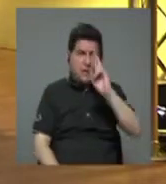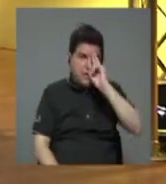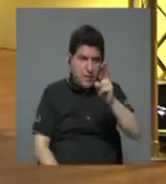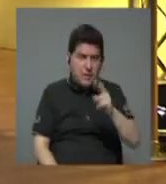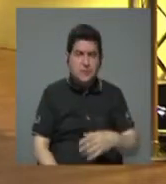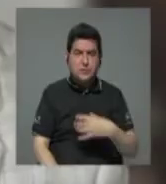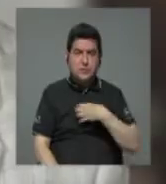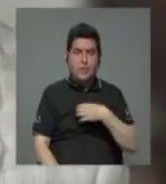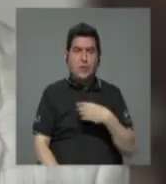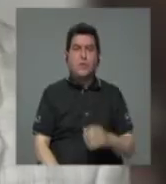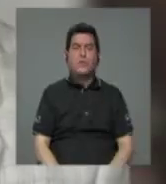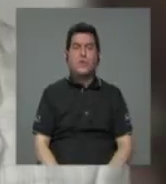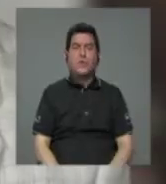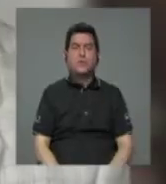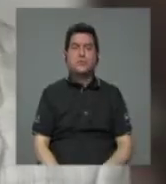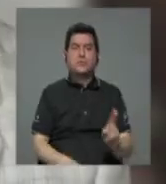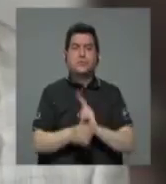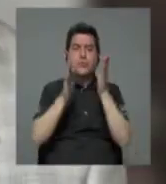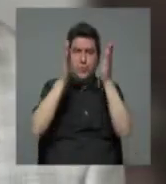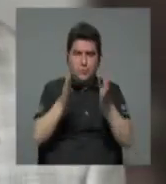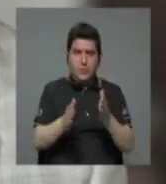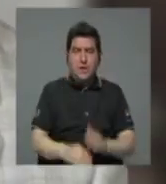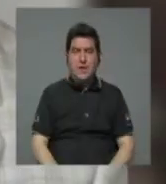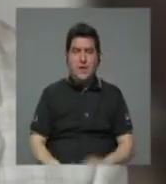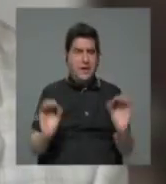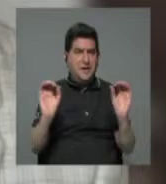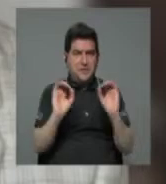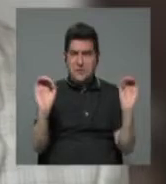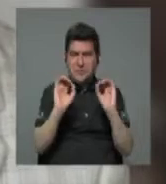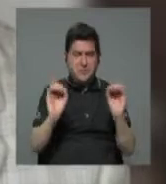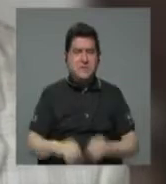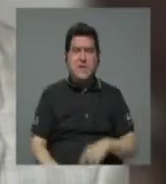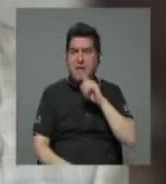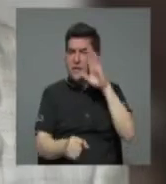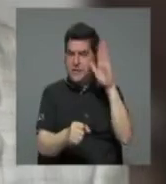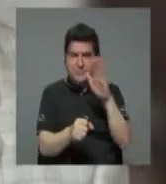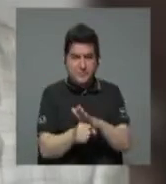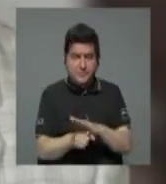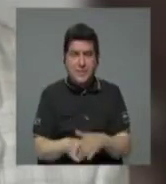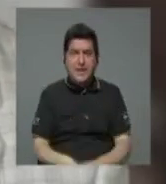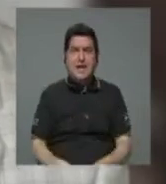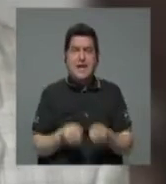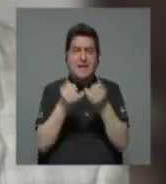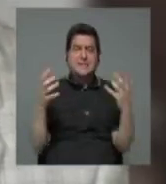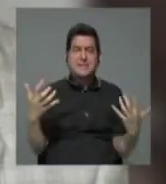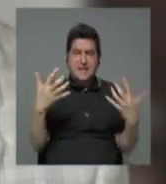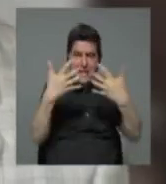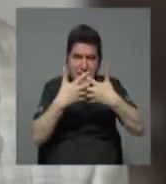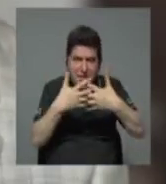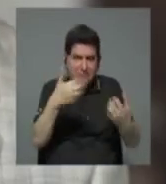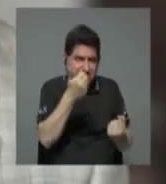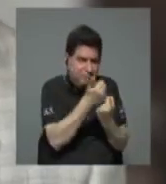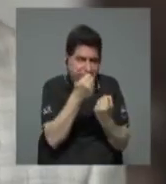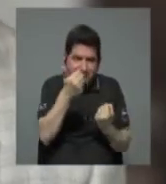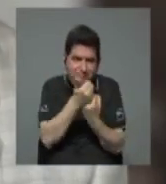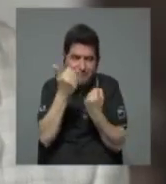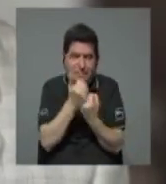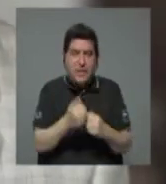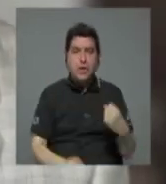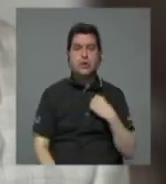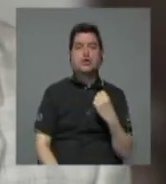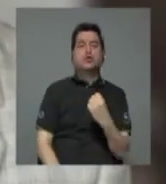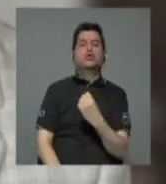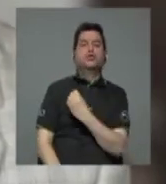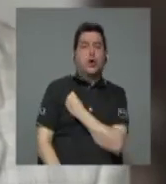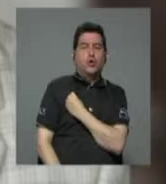de nuestros clientes. Yo creo que nada de esto se podría lograr sin una conjunción de apoyos, desde los socios